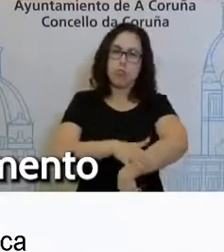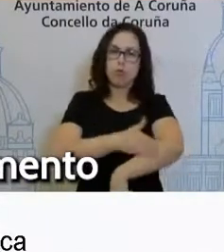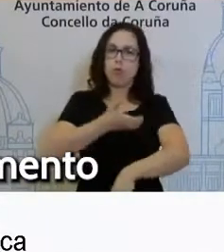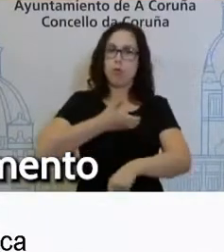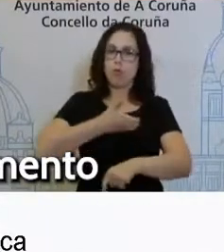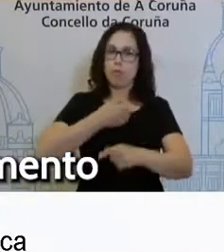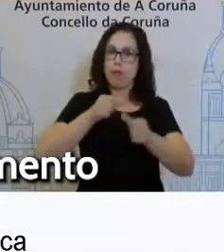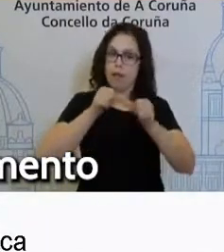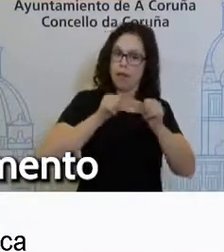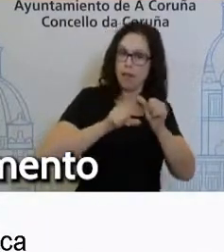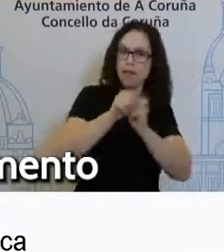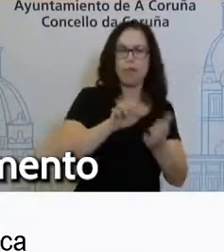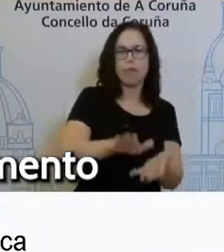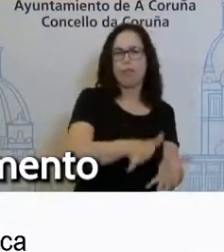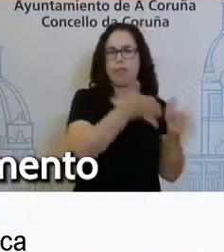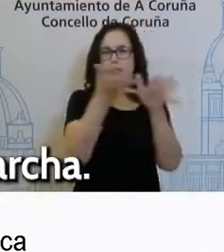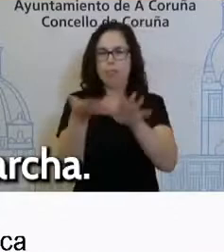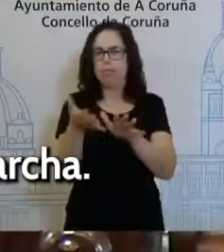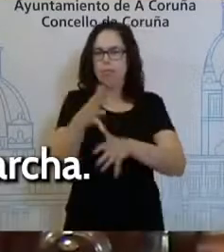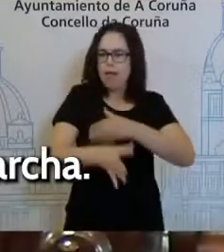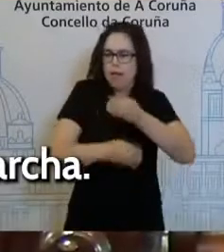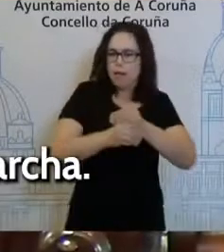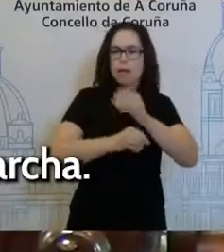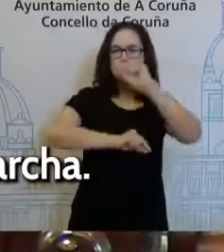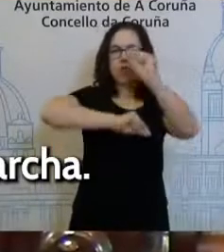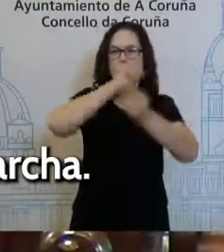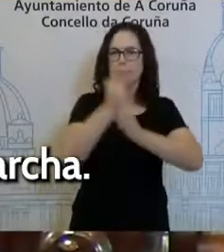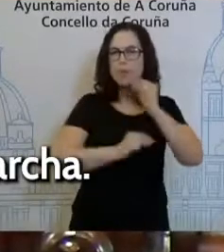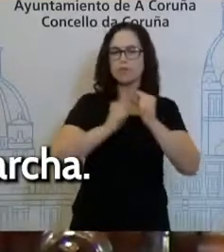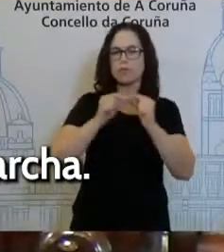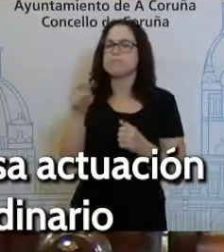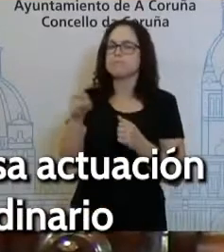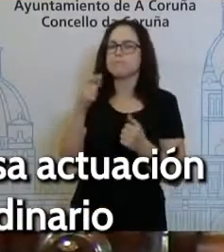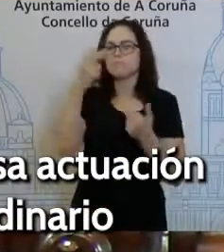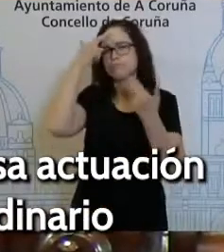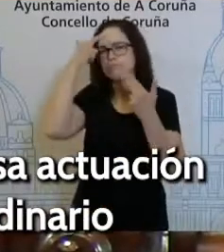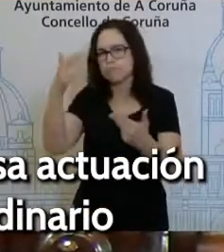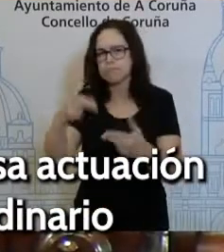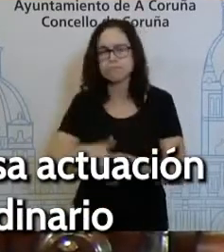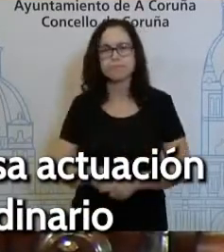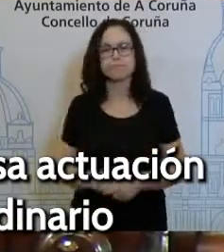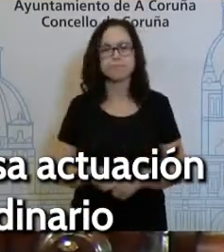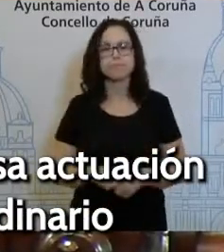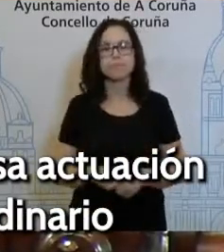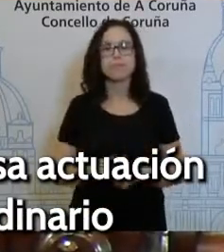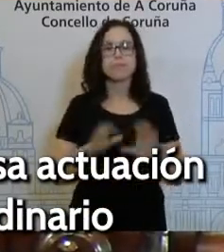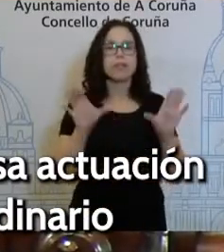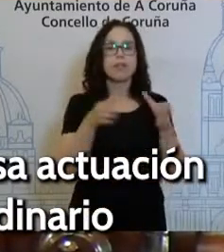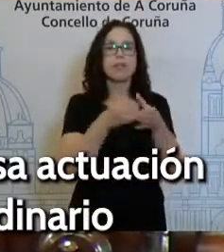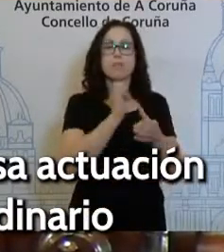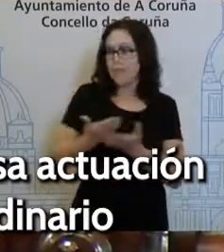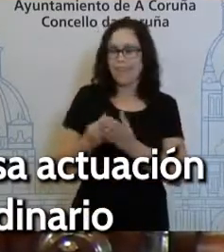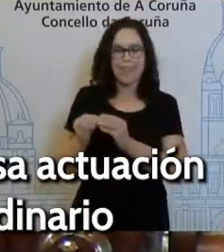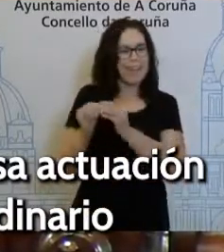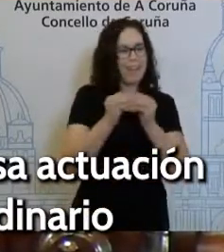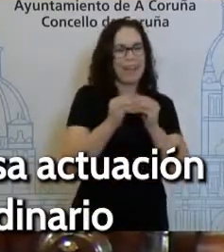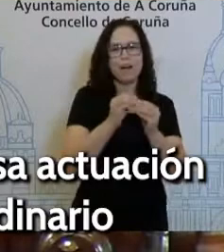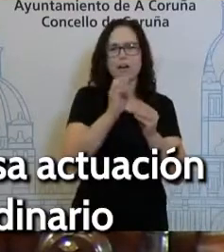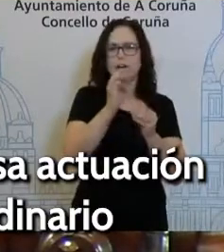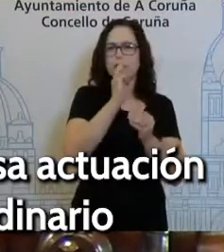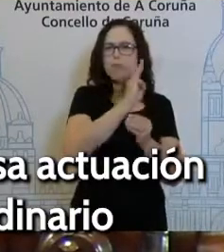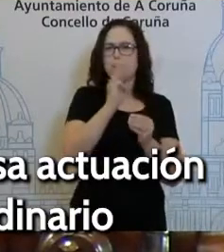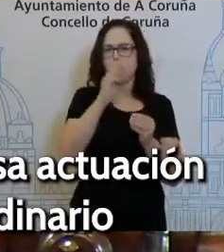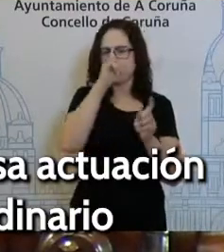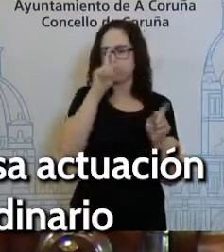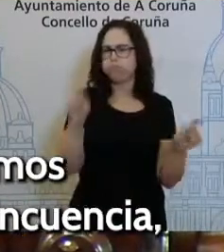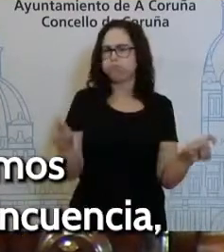as operacionalice, e as dote de orzamento e as poña en práctica. O Partido Popular rompe con esa actuación e solicita un